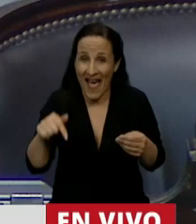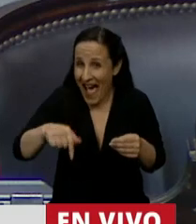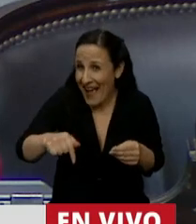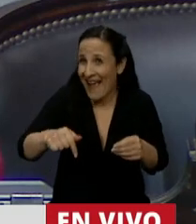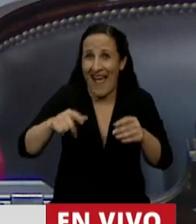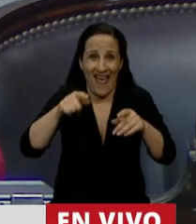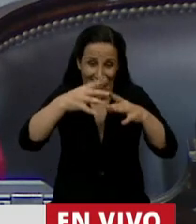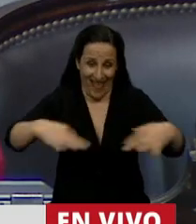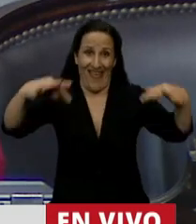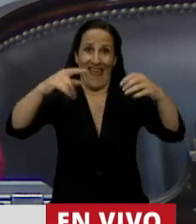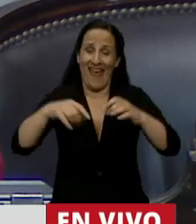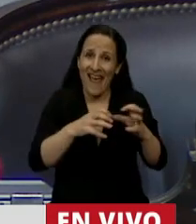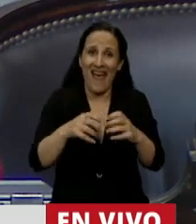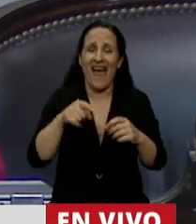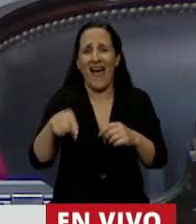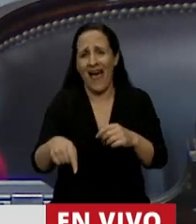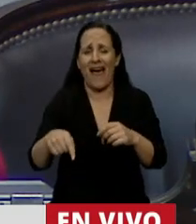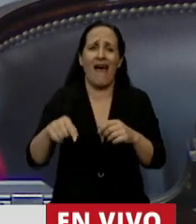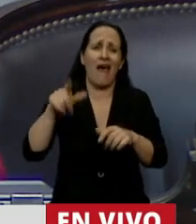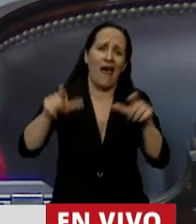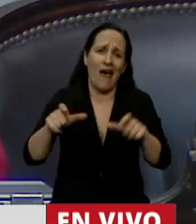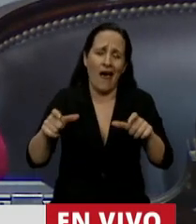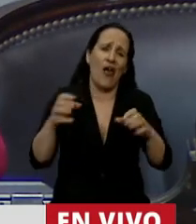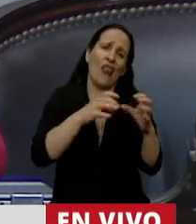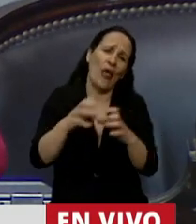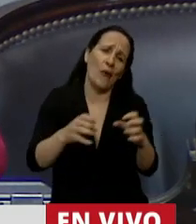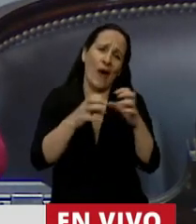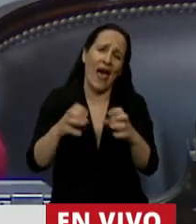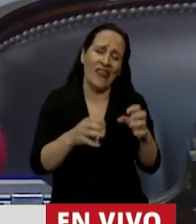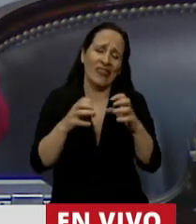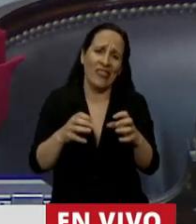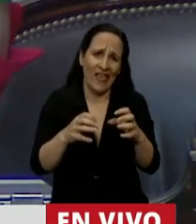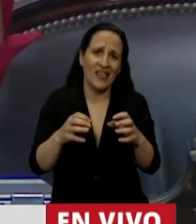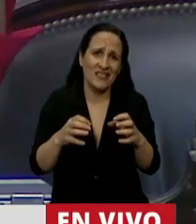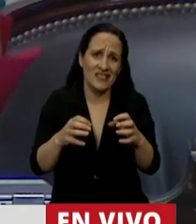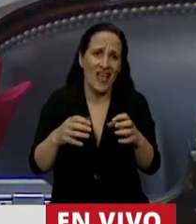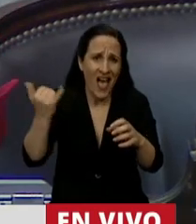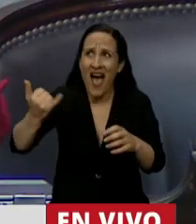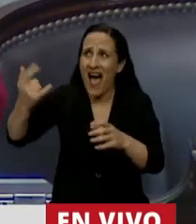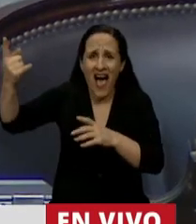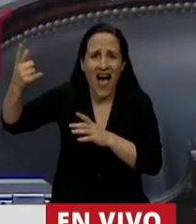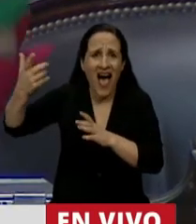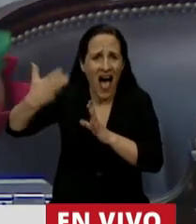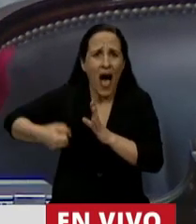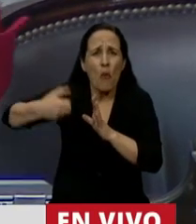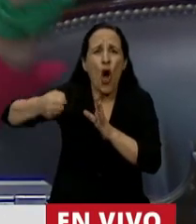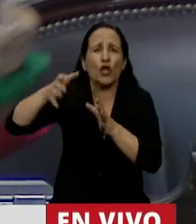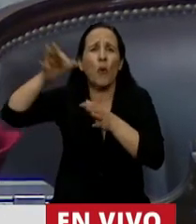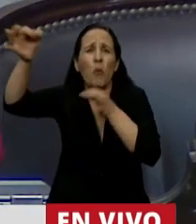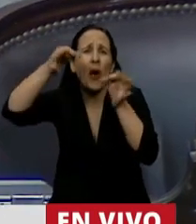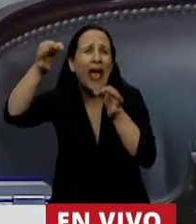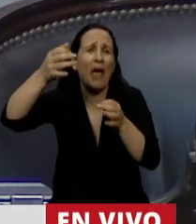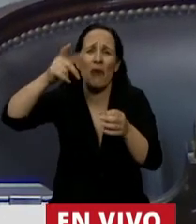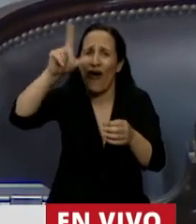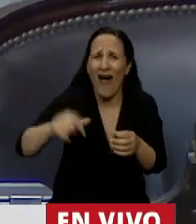este recinto los unos y los otros estamos debatiendo presidentes se están haciendo abortos en algún pueblo en algún